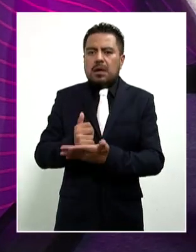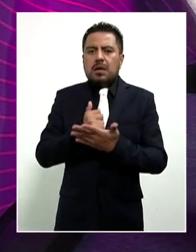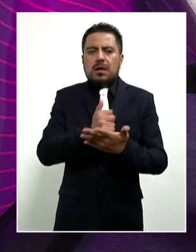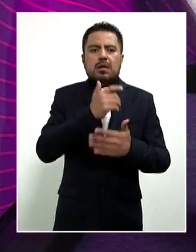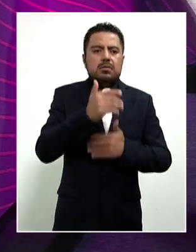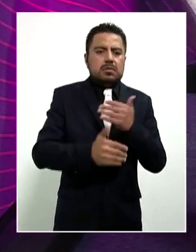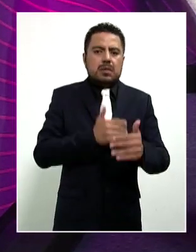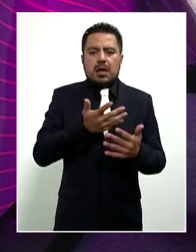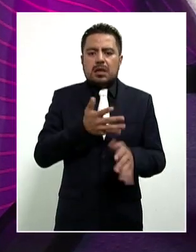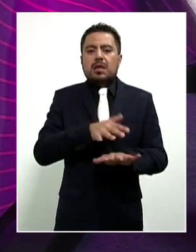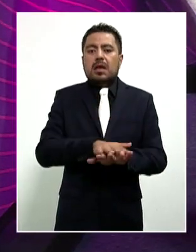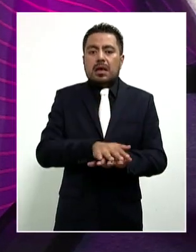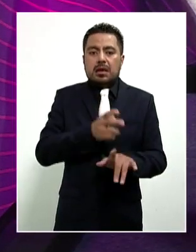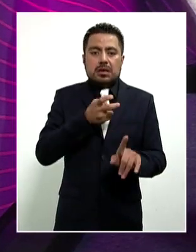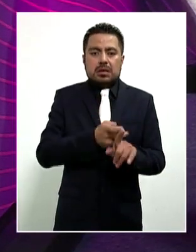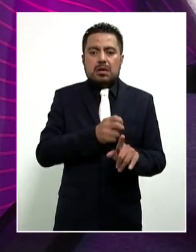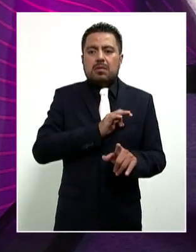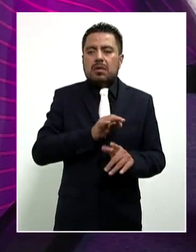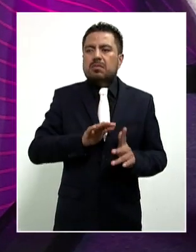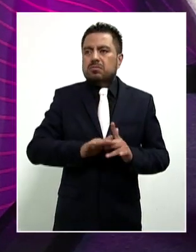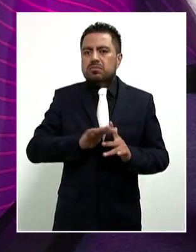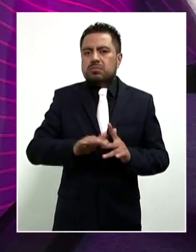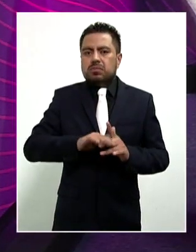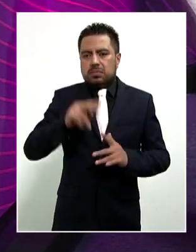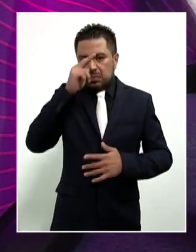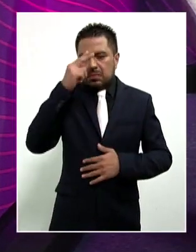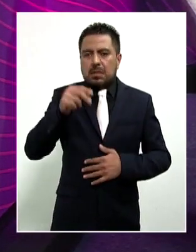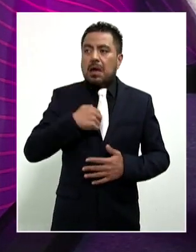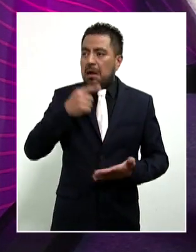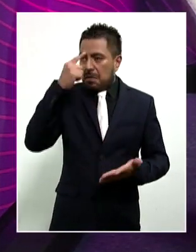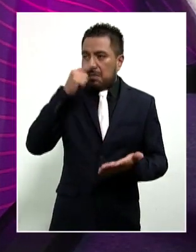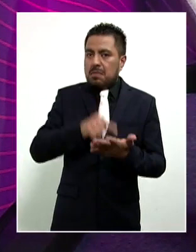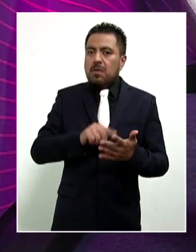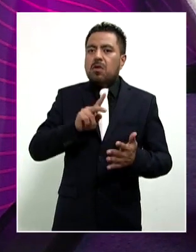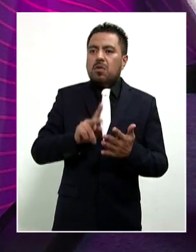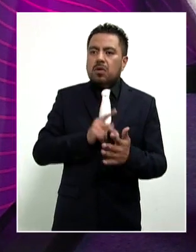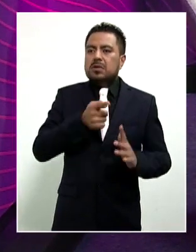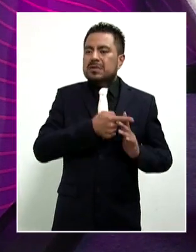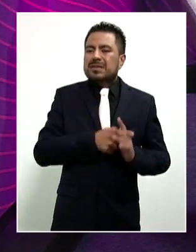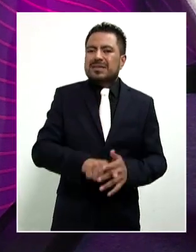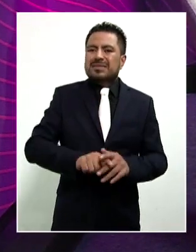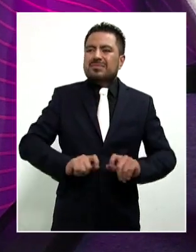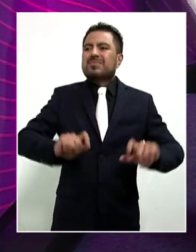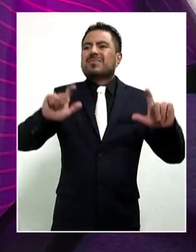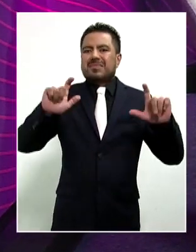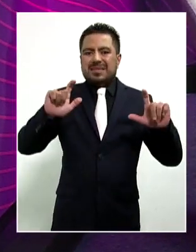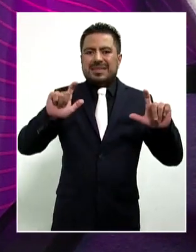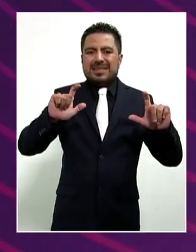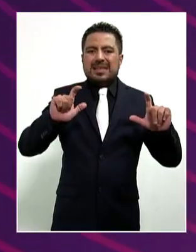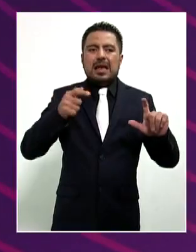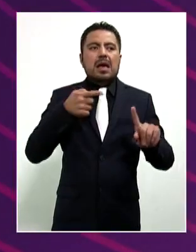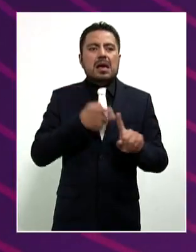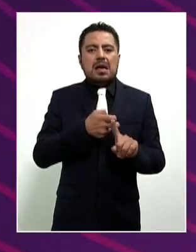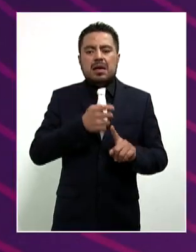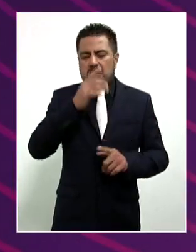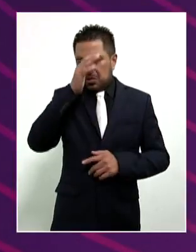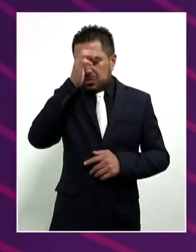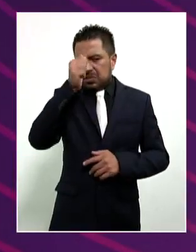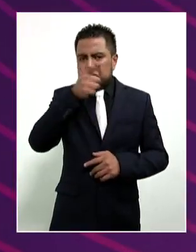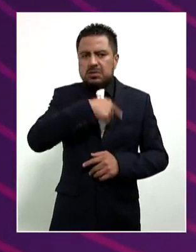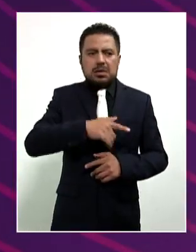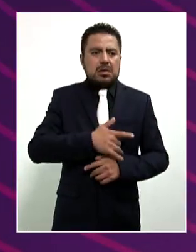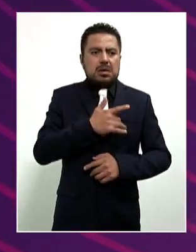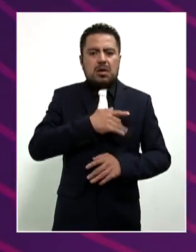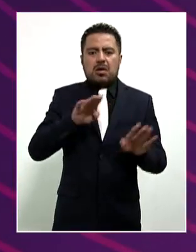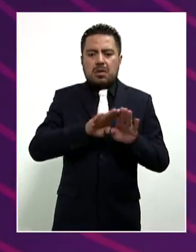este proceso de integración de los refugiados en México. Y que creo que, o sea, y volviendo al inicio del programa, ¿no? En esta concepción que tenemos